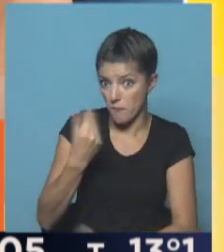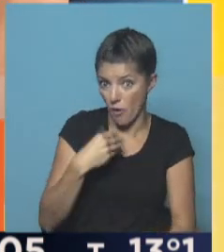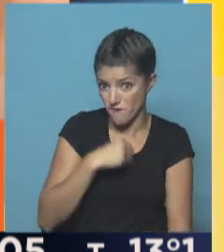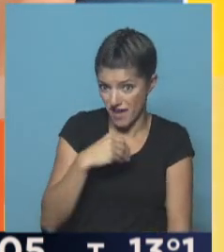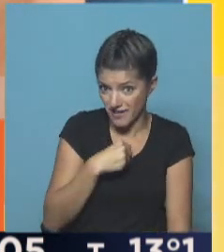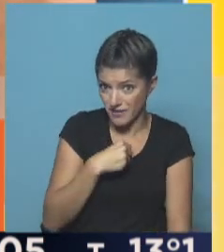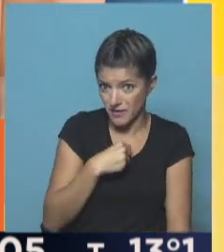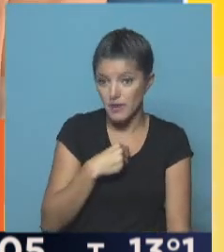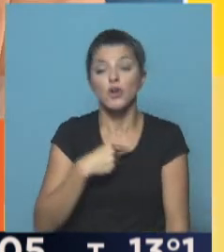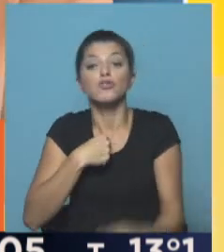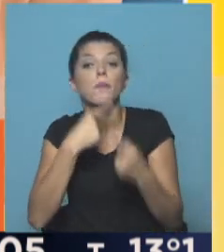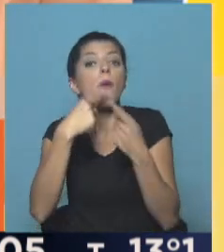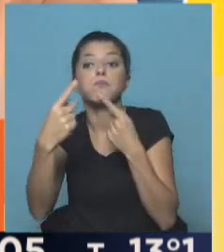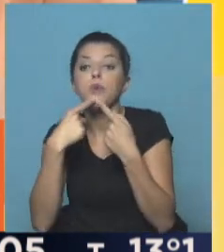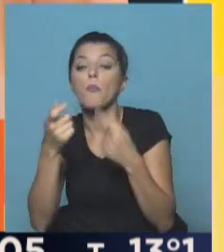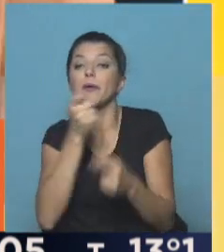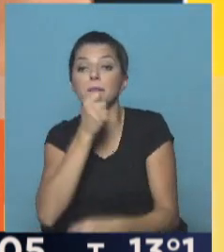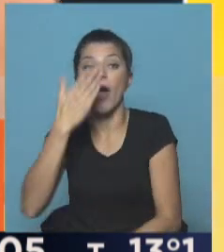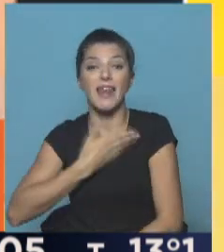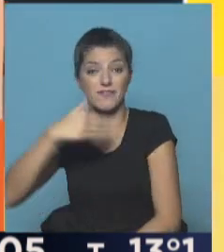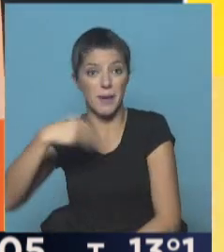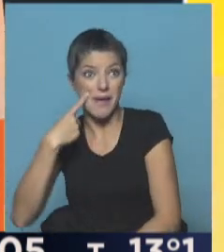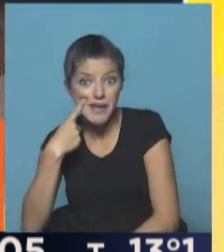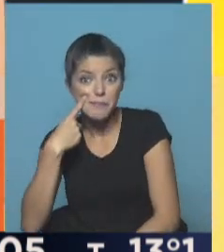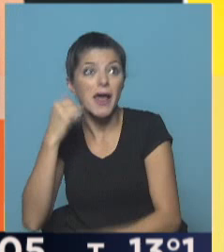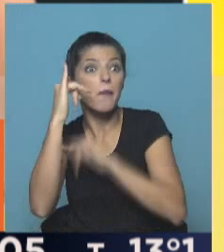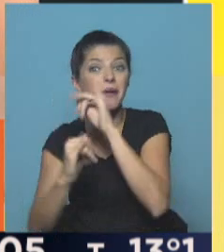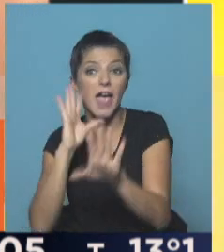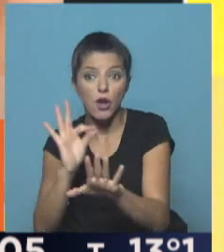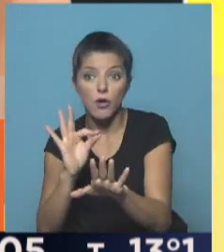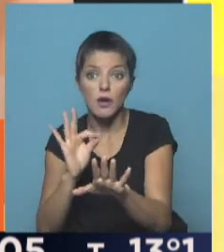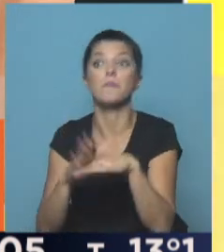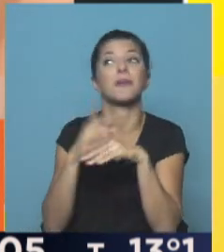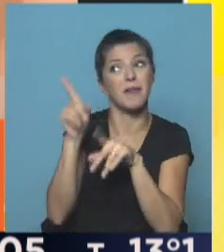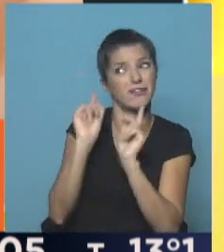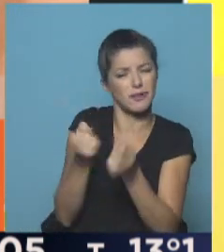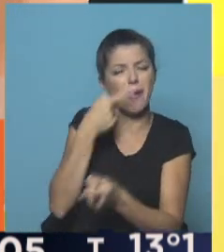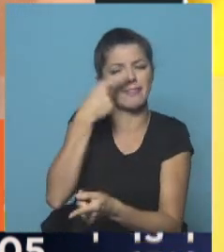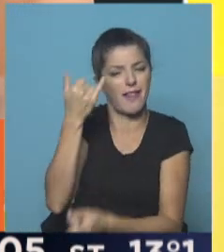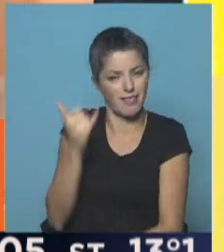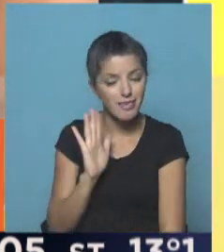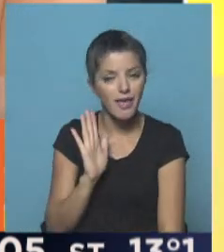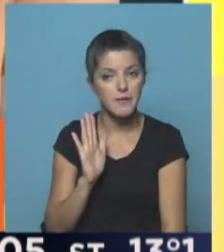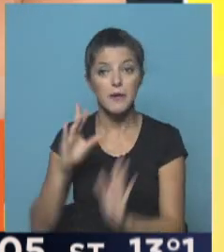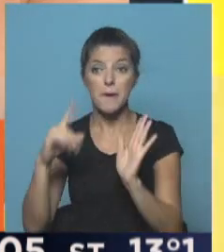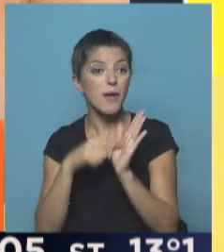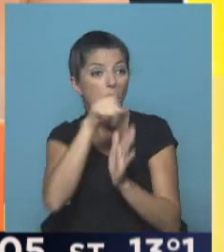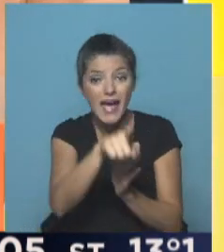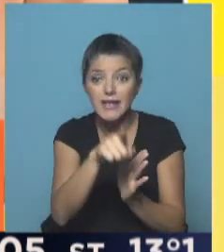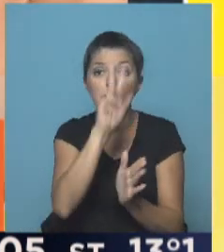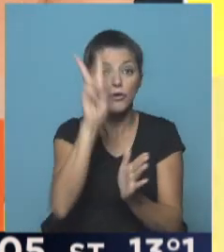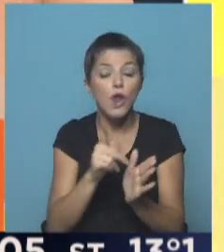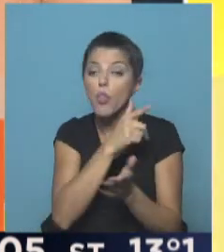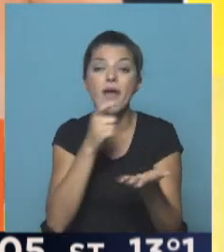nosotros, tenemos que recurrir a fuentes como el Fondo Monetario, que uno podría decir, bueno, quién sabe, tiene sus propios intereses detrás. Sin embargo, no hay fuentes